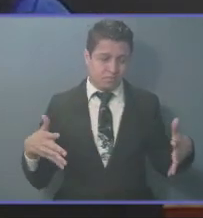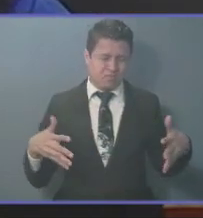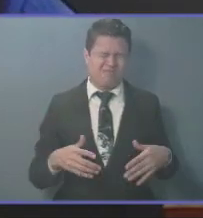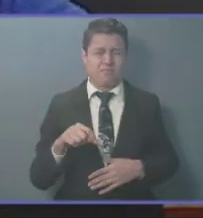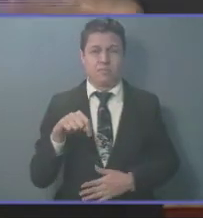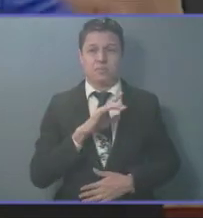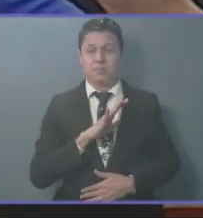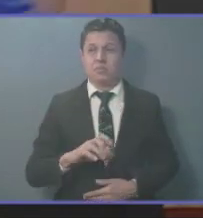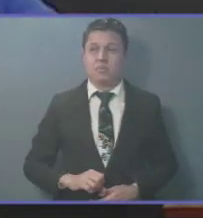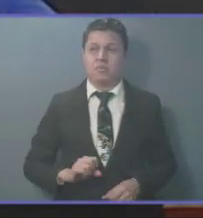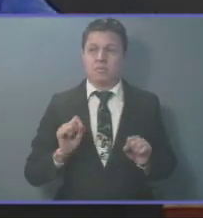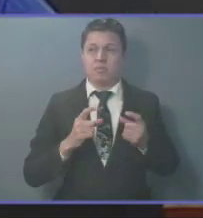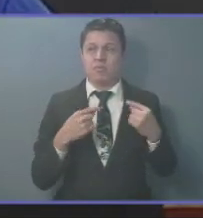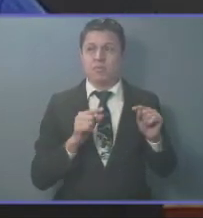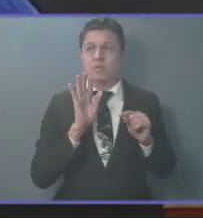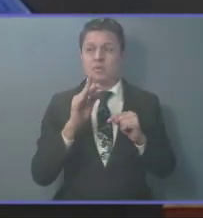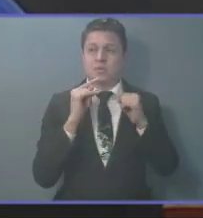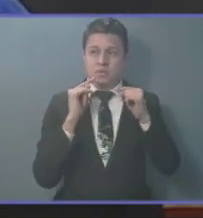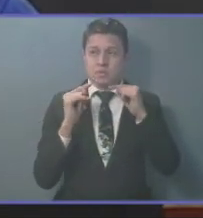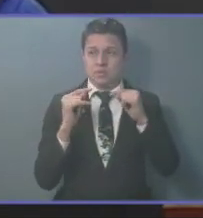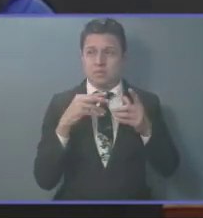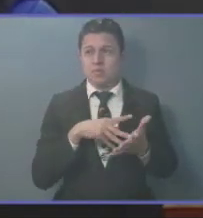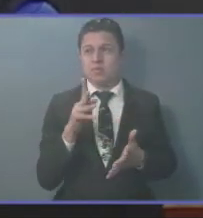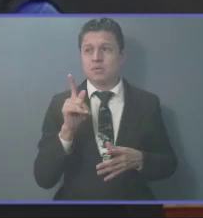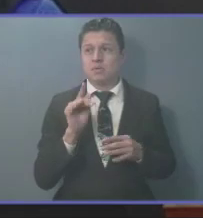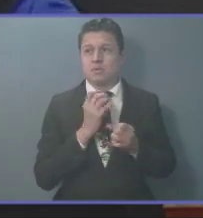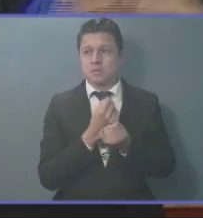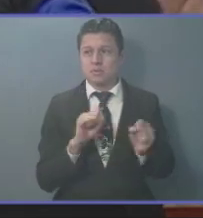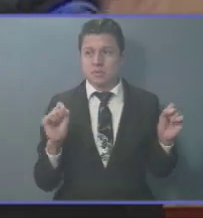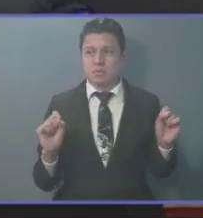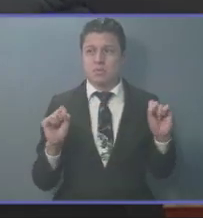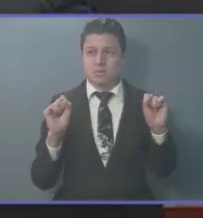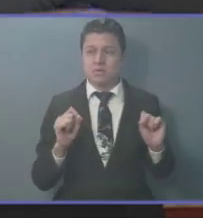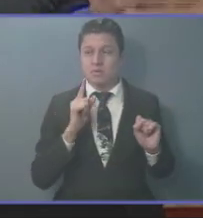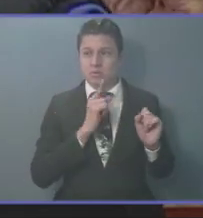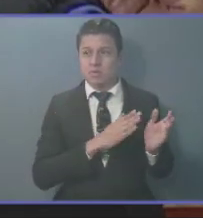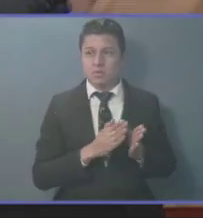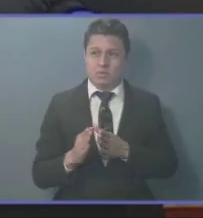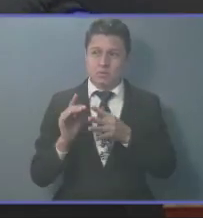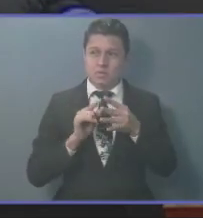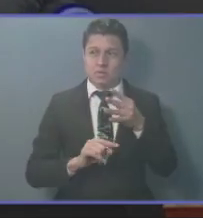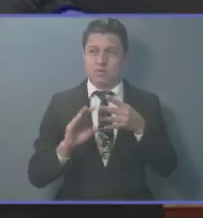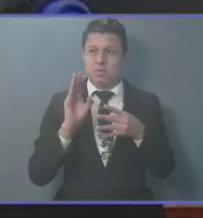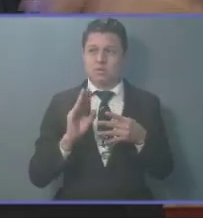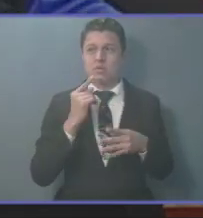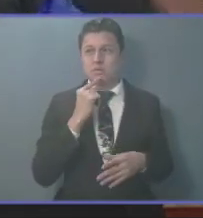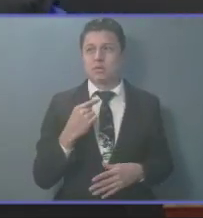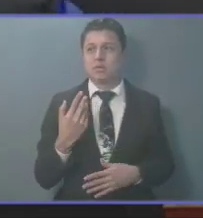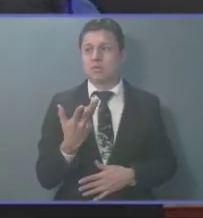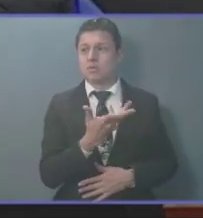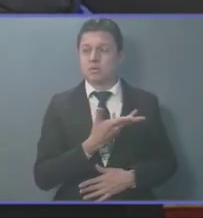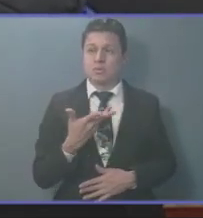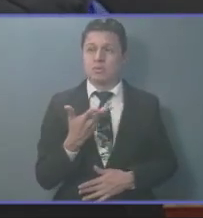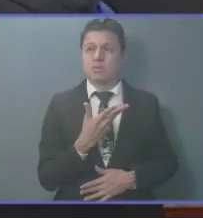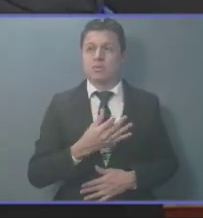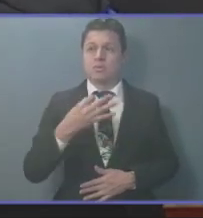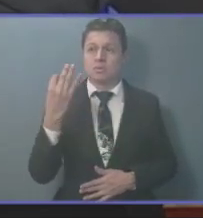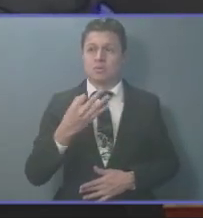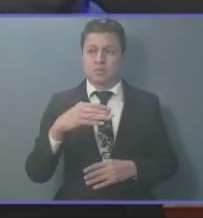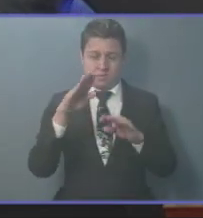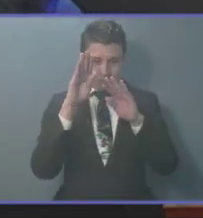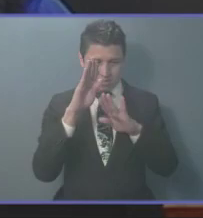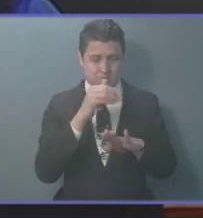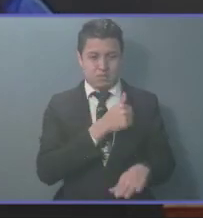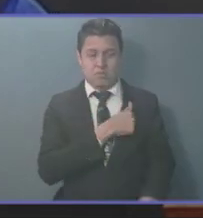excepción, sino que tu democracia y tu libertad sea el orden constitucional al cual todos estamos